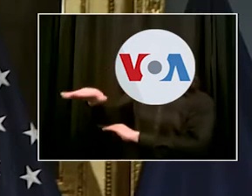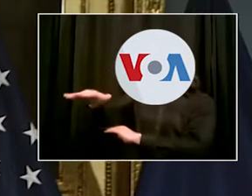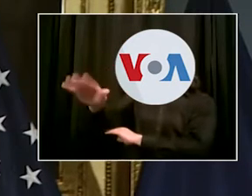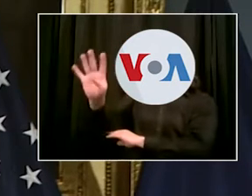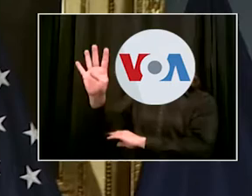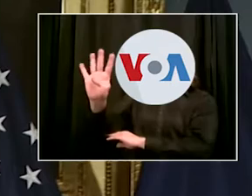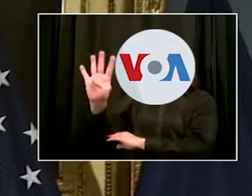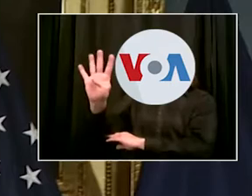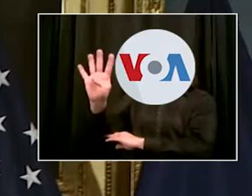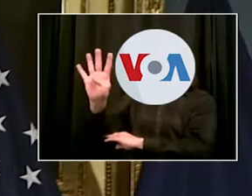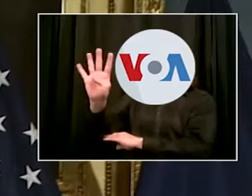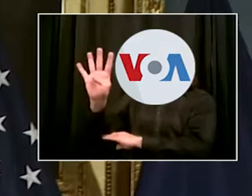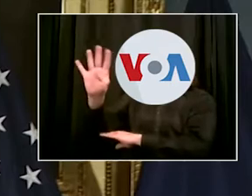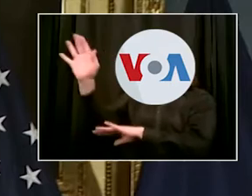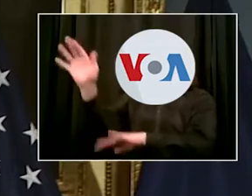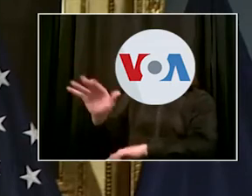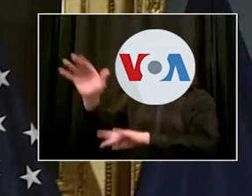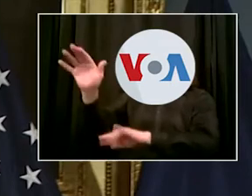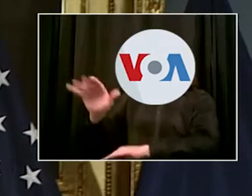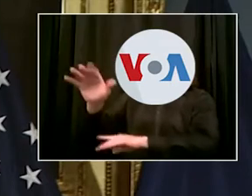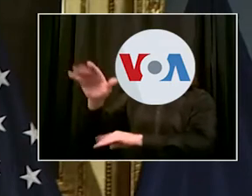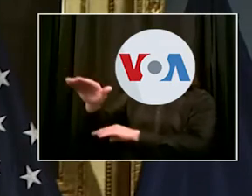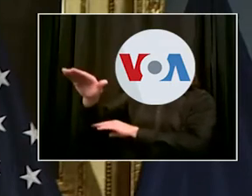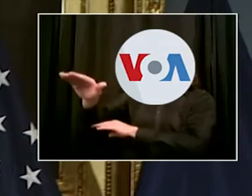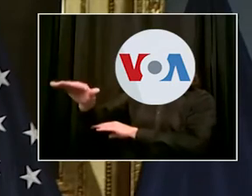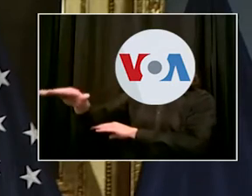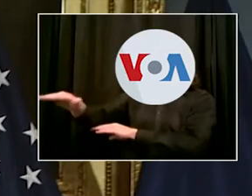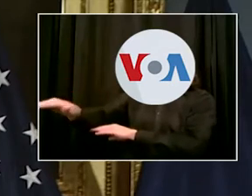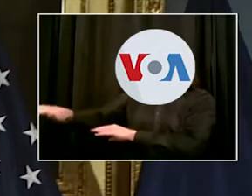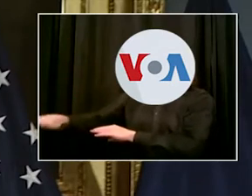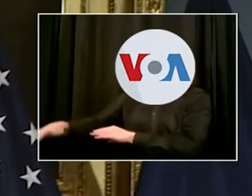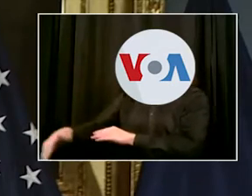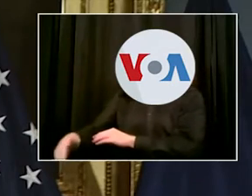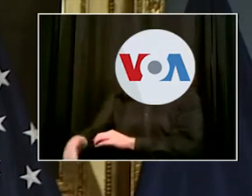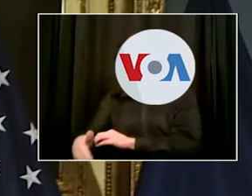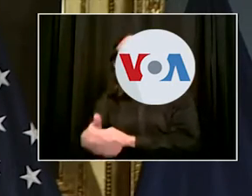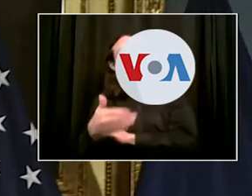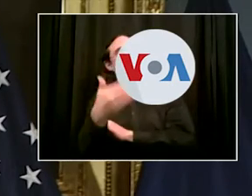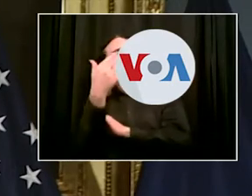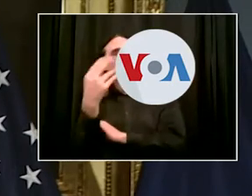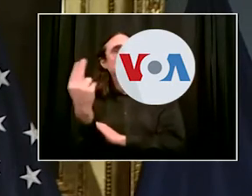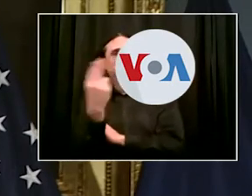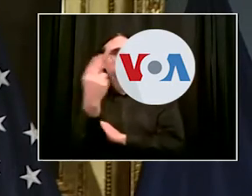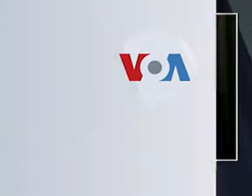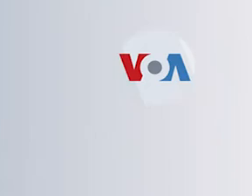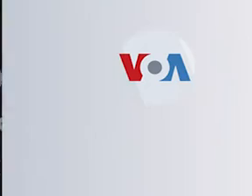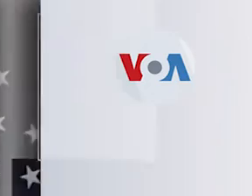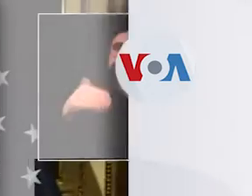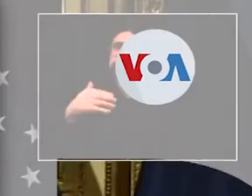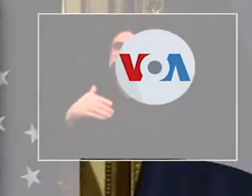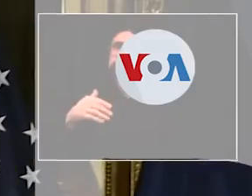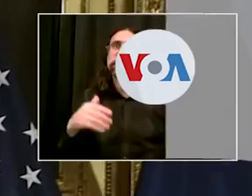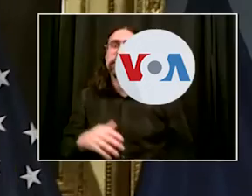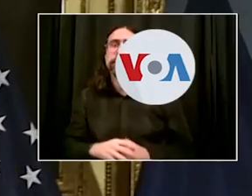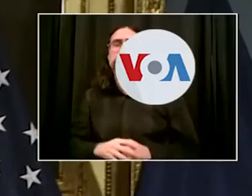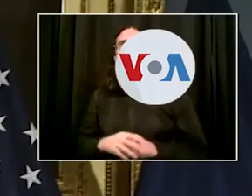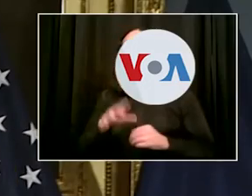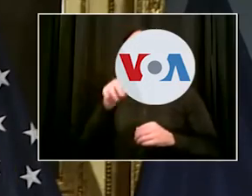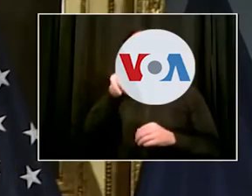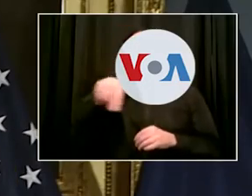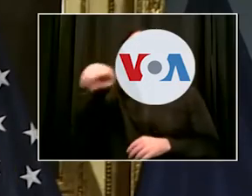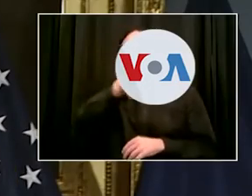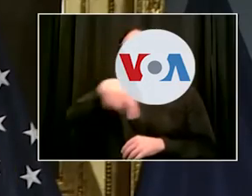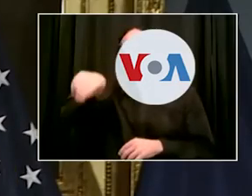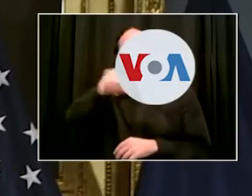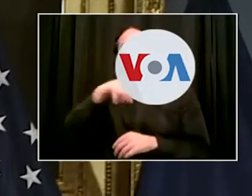eso es muy serio para cualquier persona ya sea que esté caminando siendo este es un viento fuerte el jueves